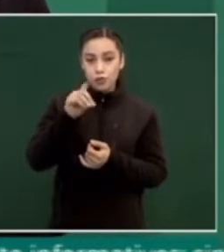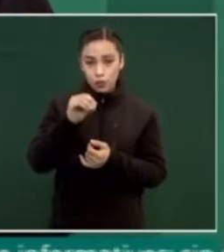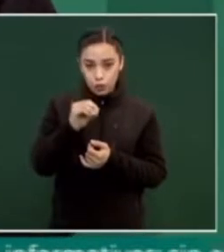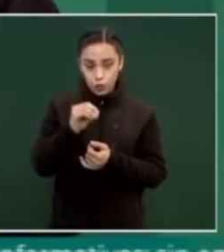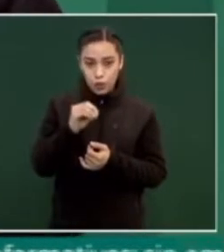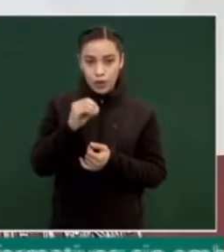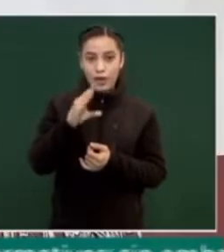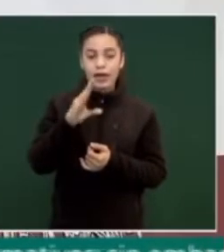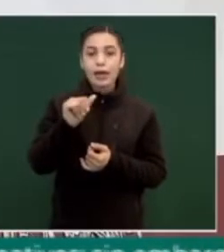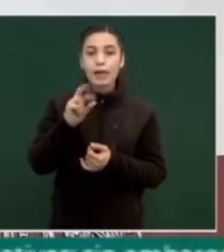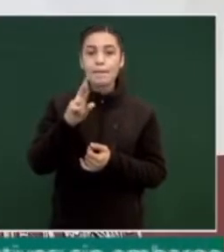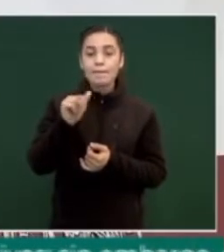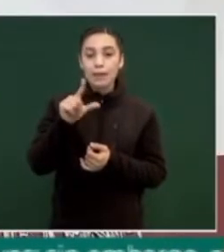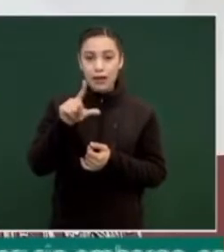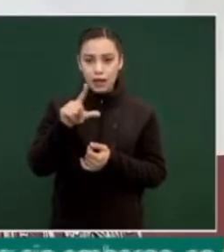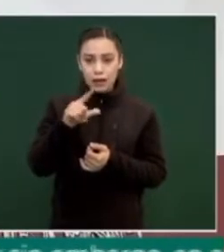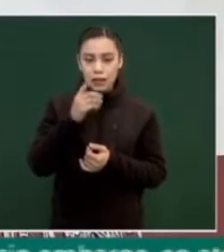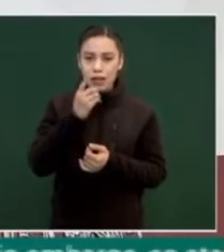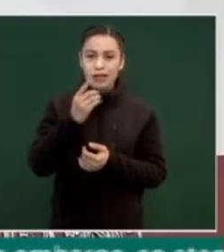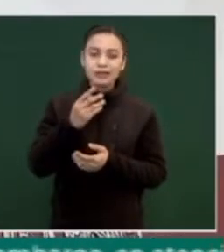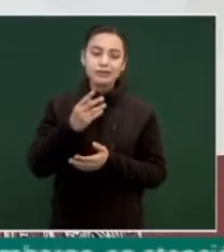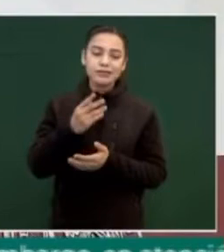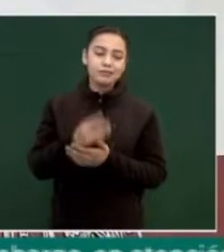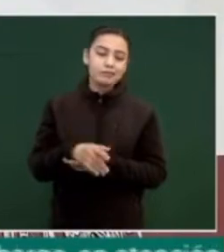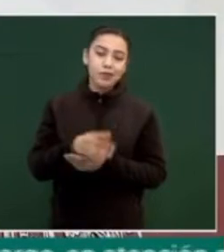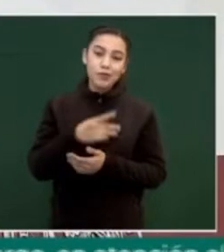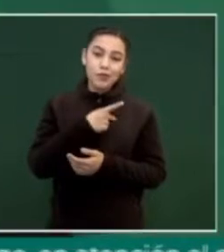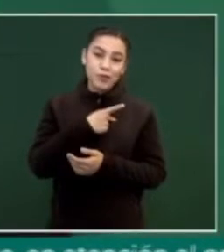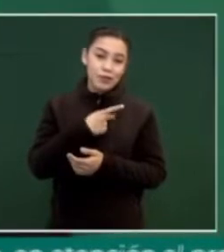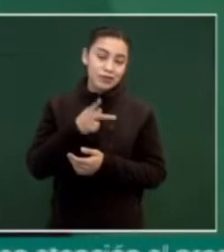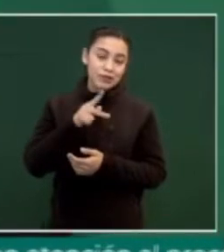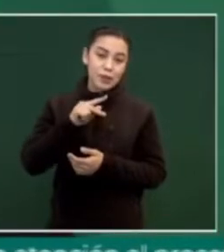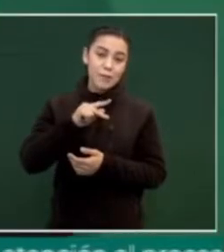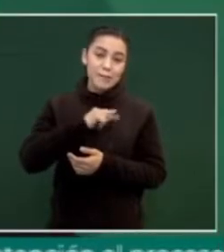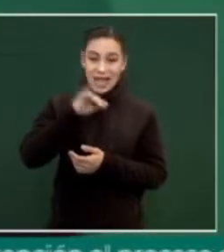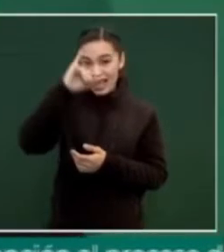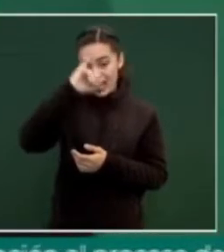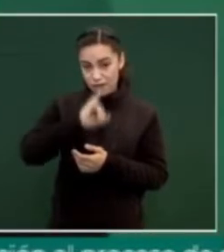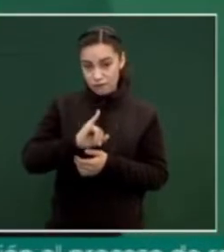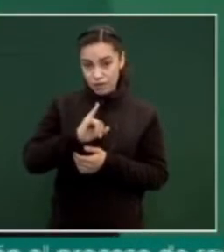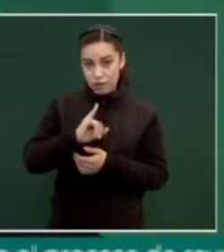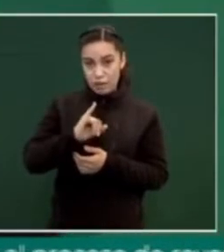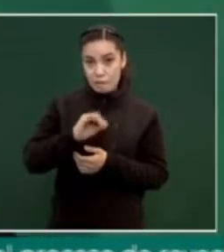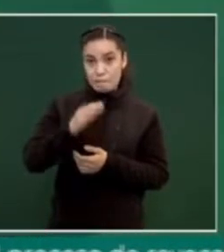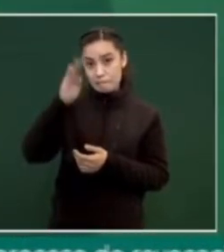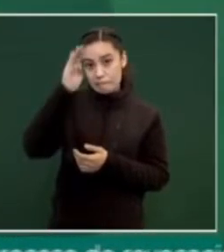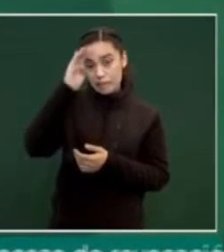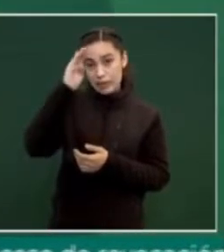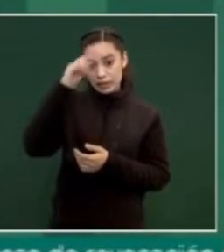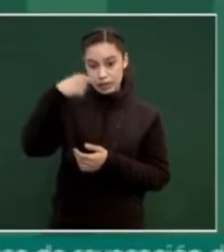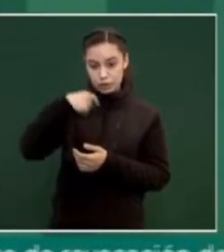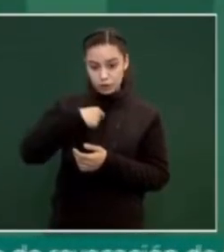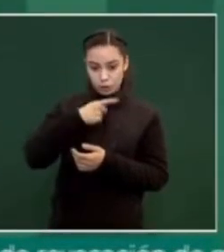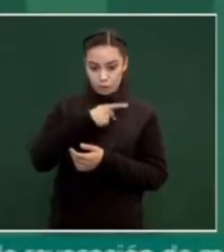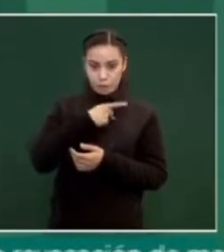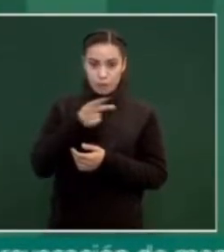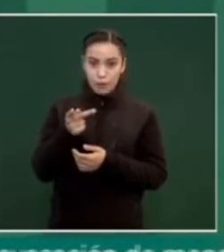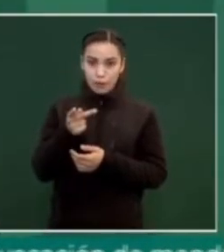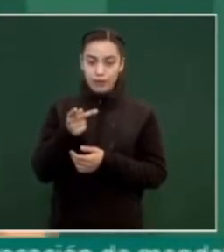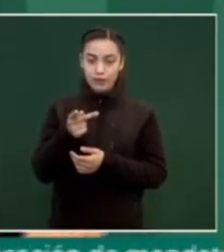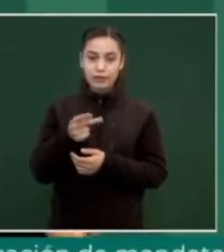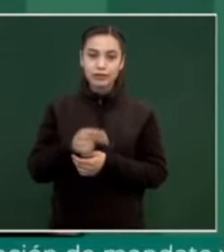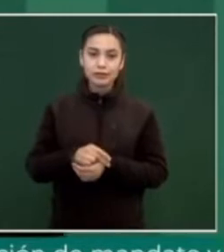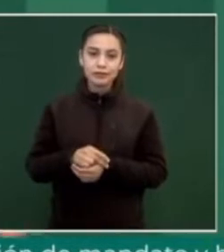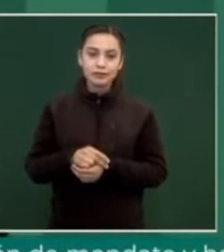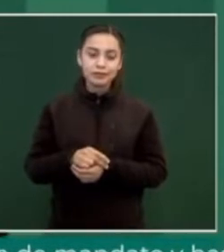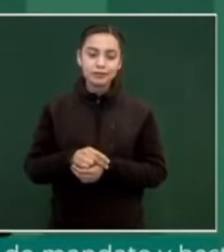patrón piensa que el pobre soy yo es muy lamentable la vida de un